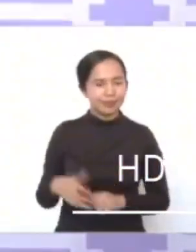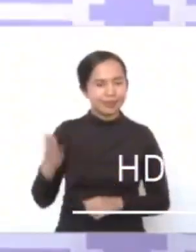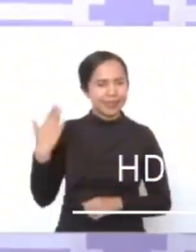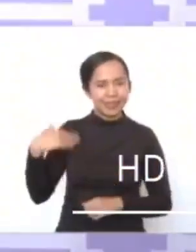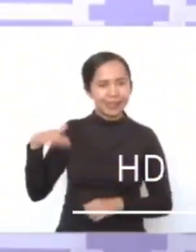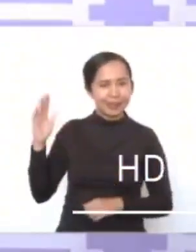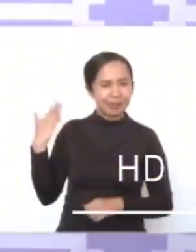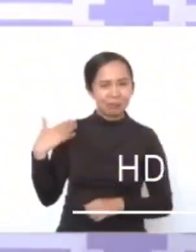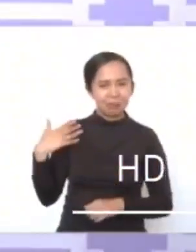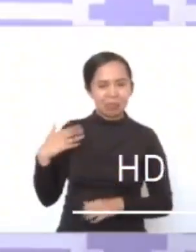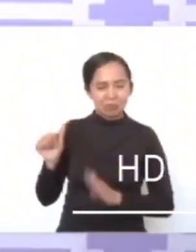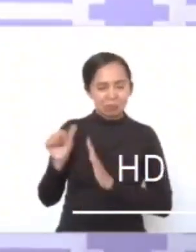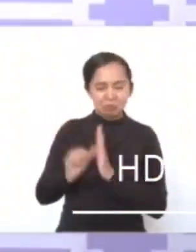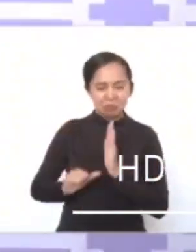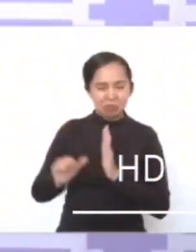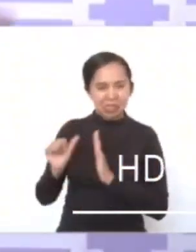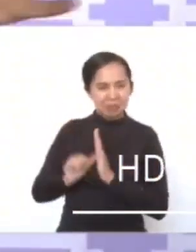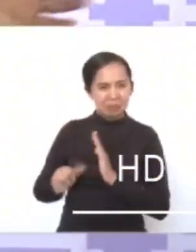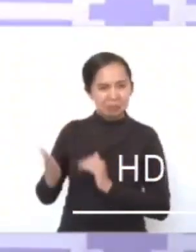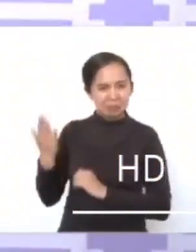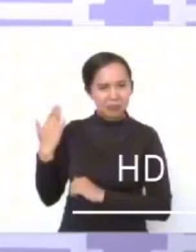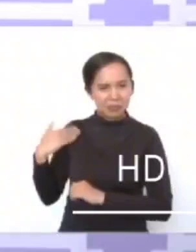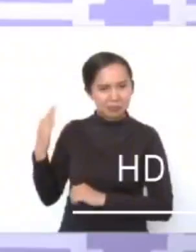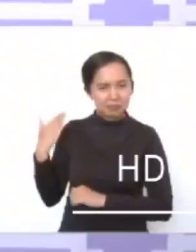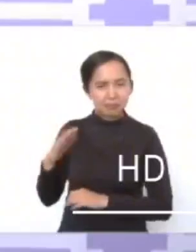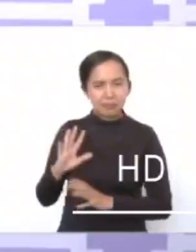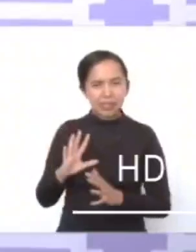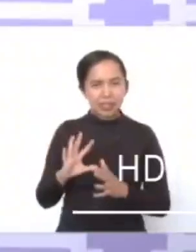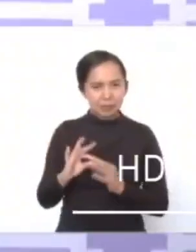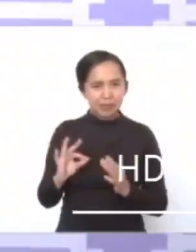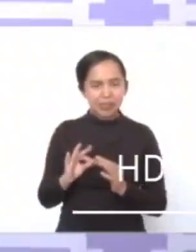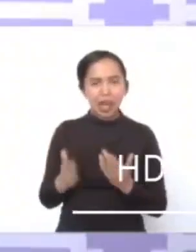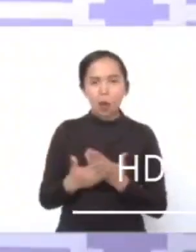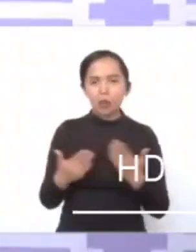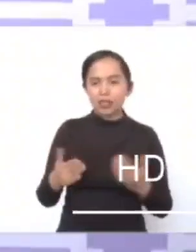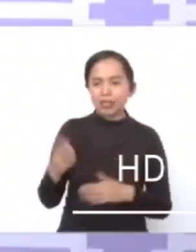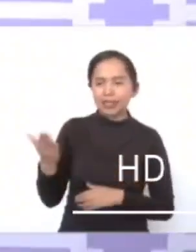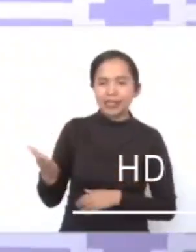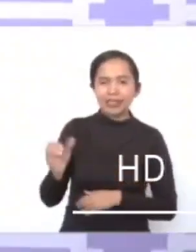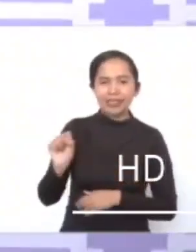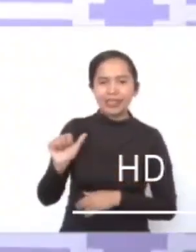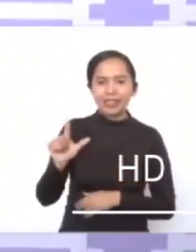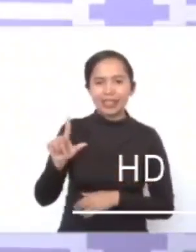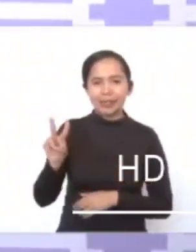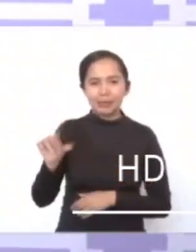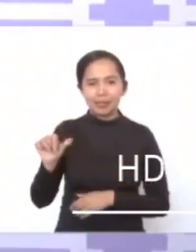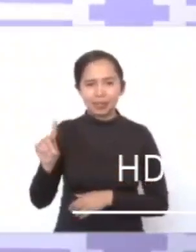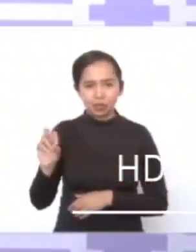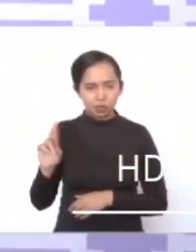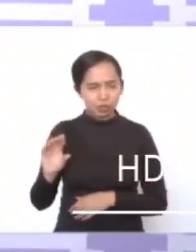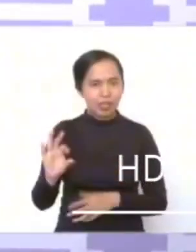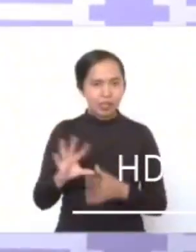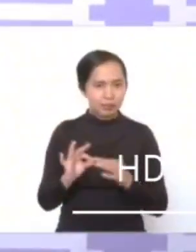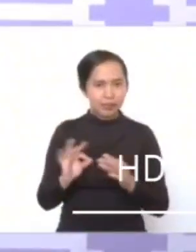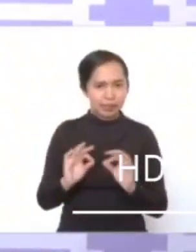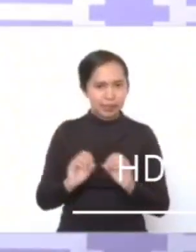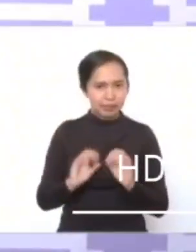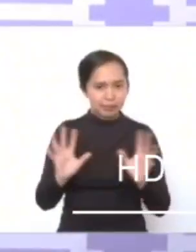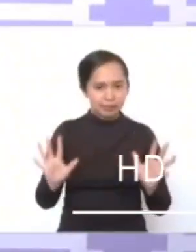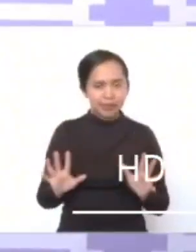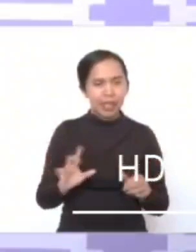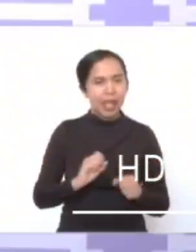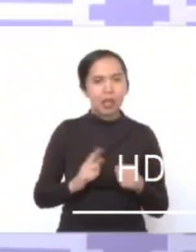Comentábamos hace un par de meses y que ahora reiteró Salvador, es una